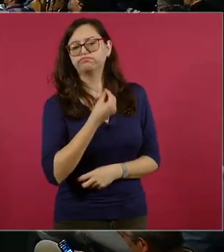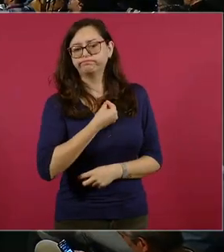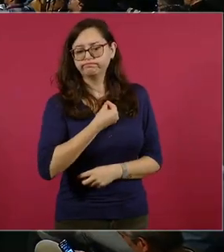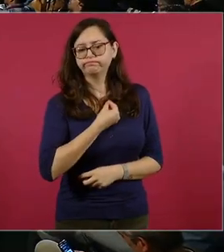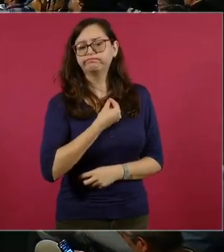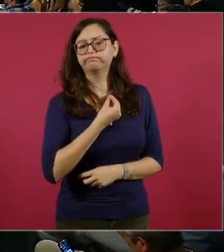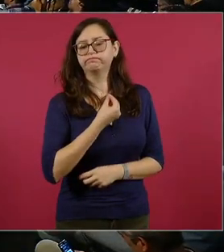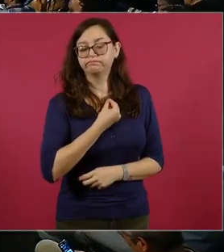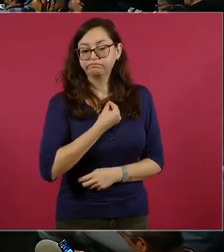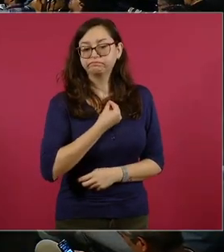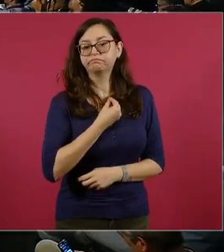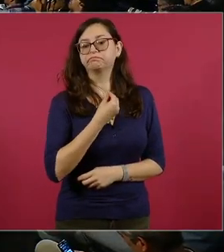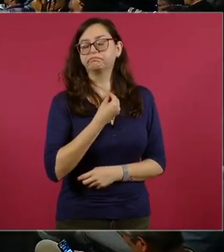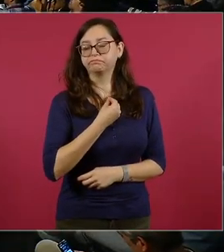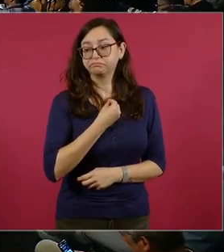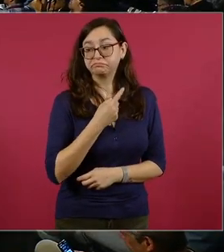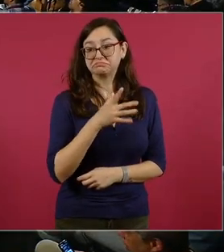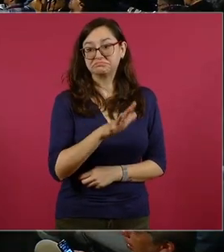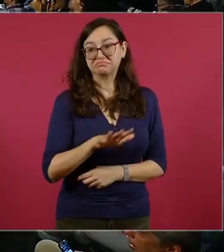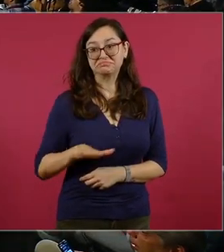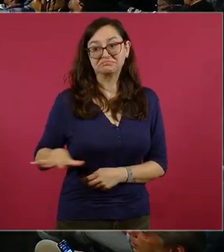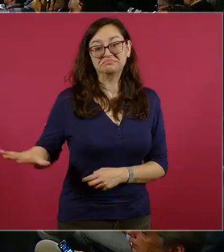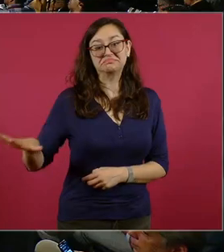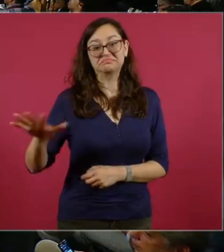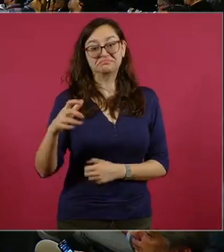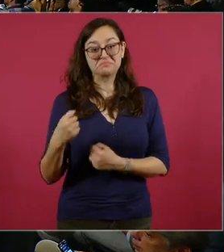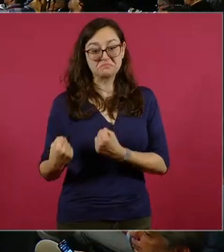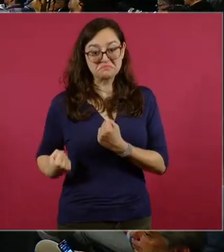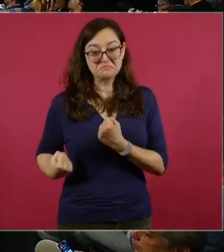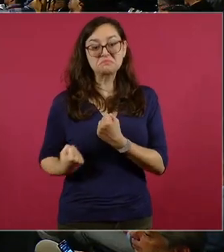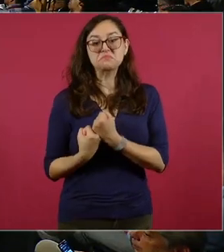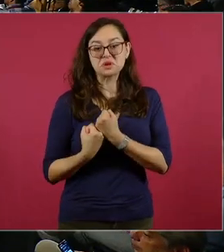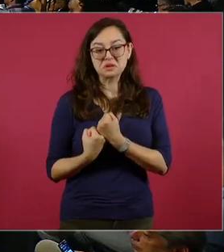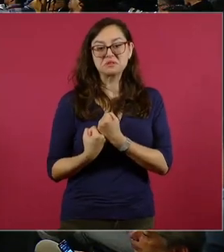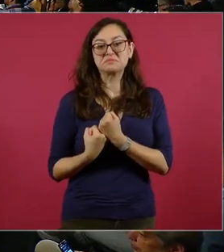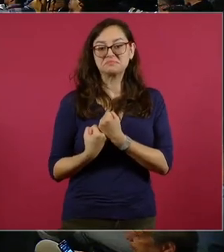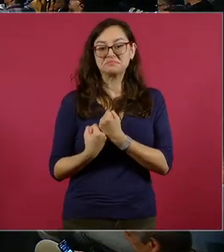porque vaya que se esmeraron